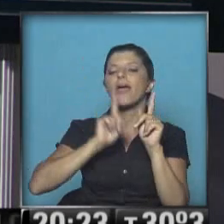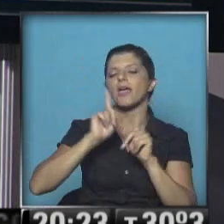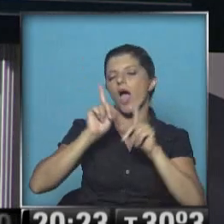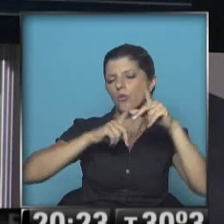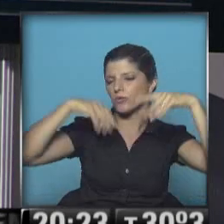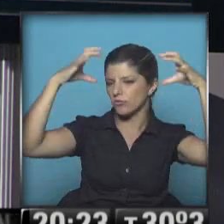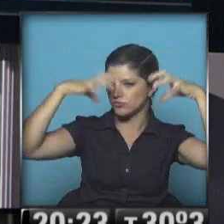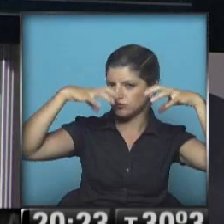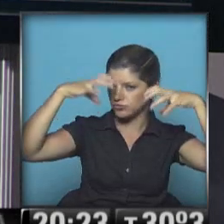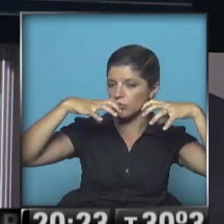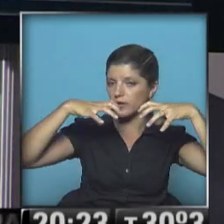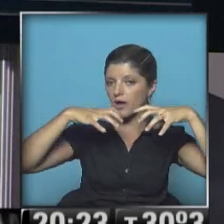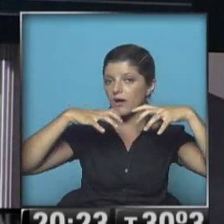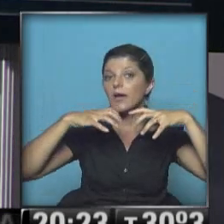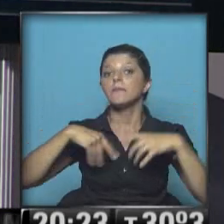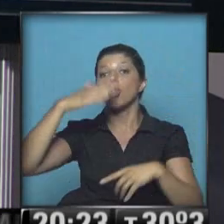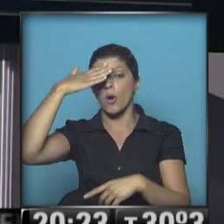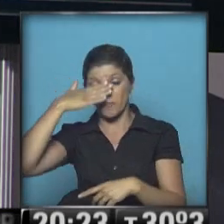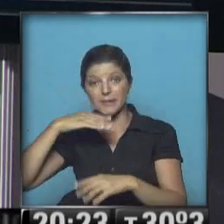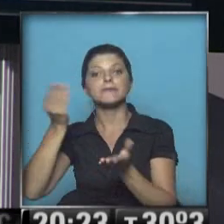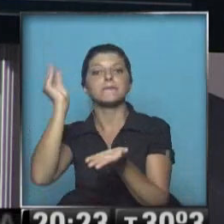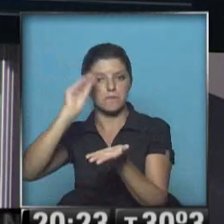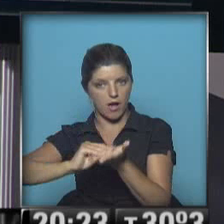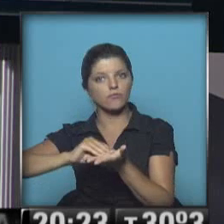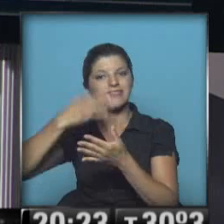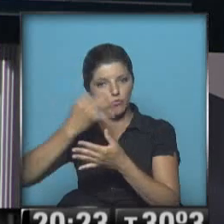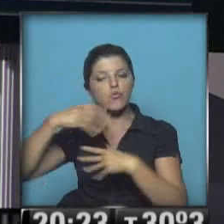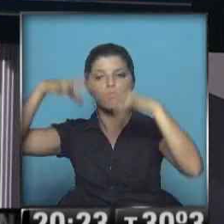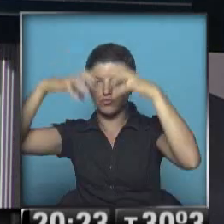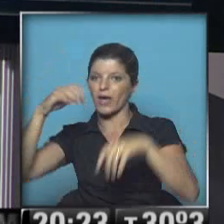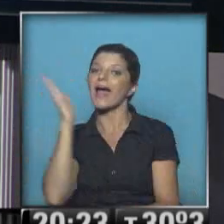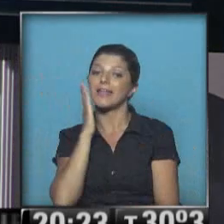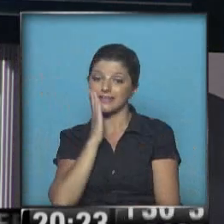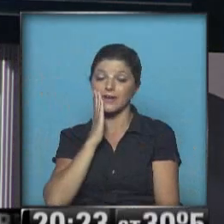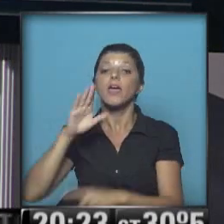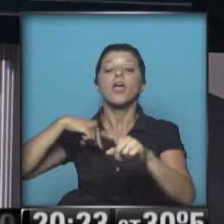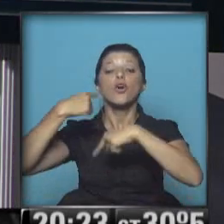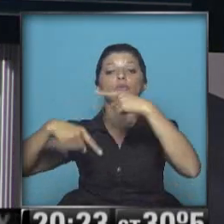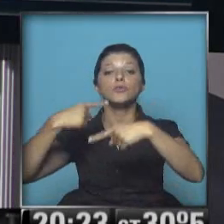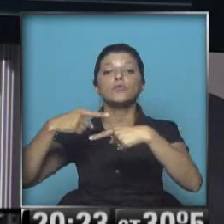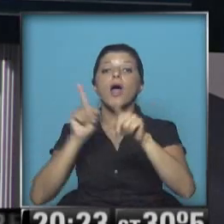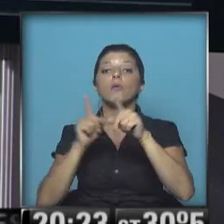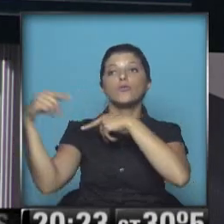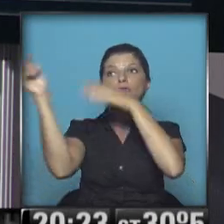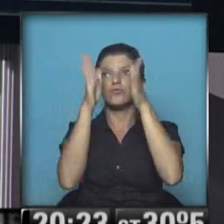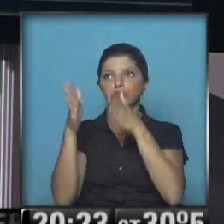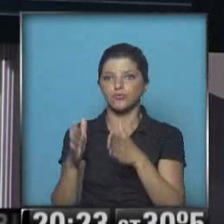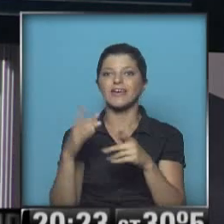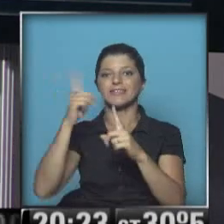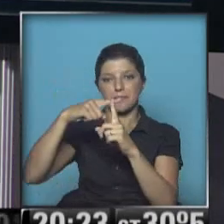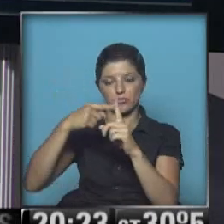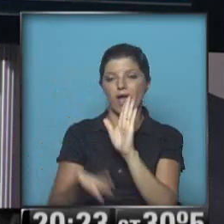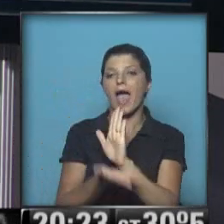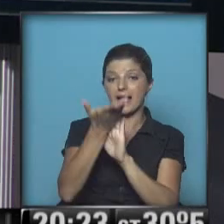chaparrones y quizás alguna tormenta aumenta la probabilidad a partir de la tarde con la continuidad de vientos del sector Norte y temperaturas elevadas